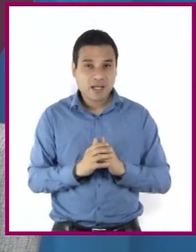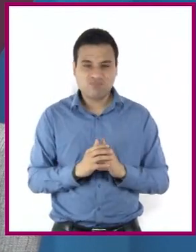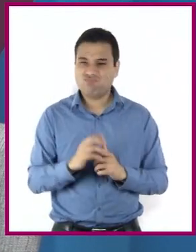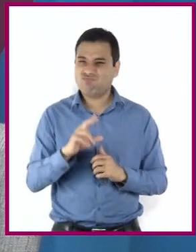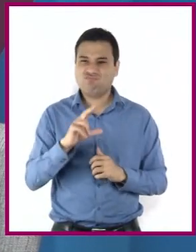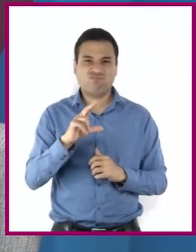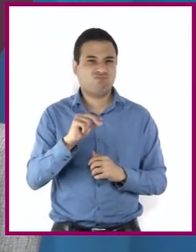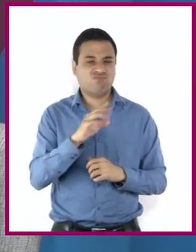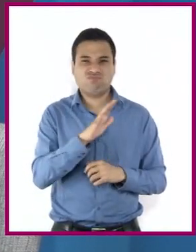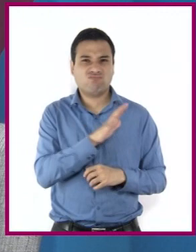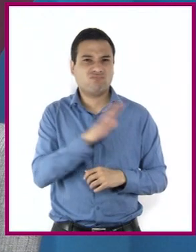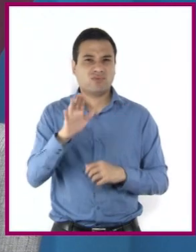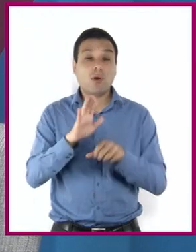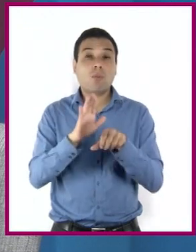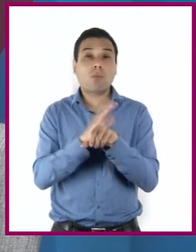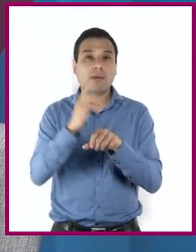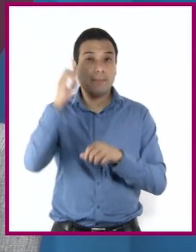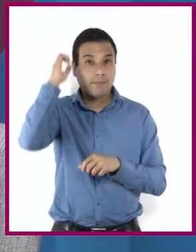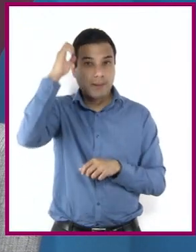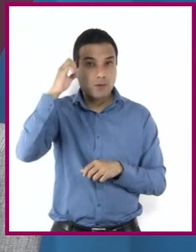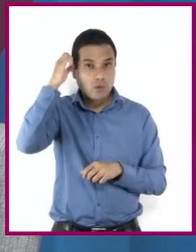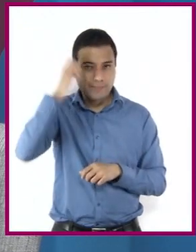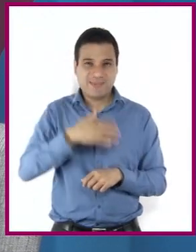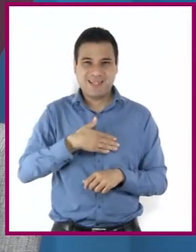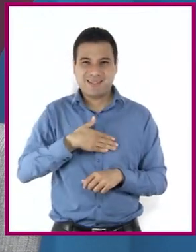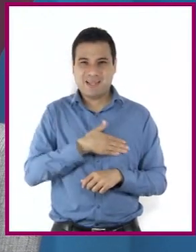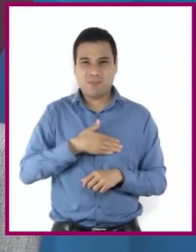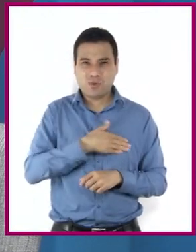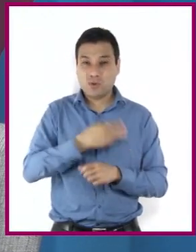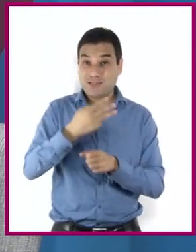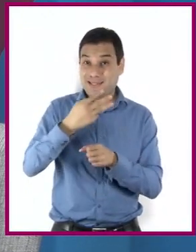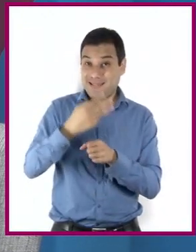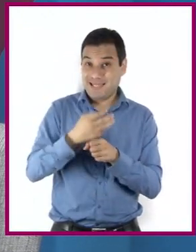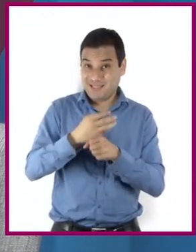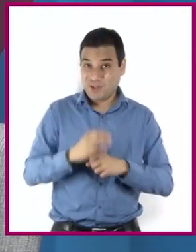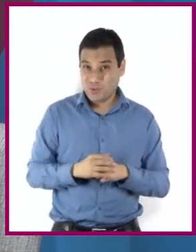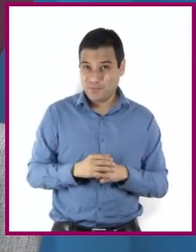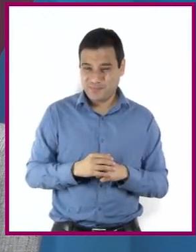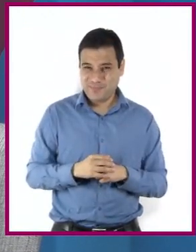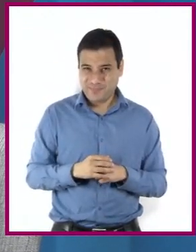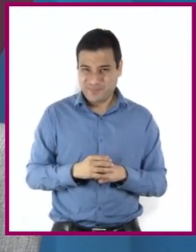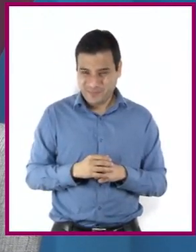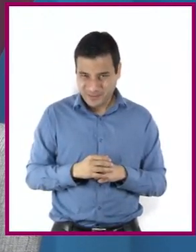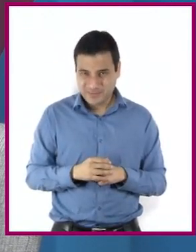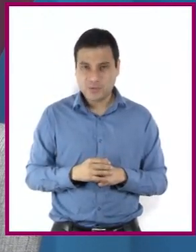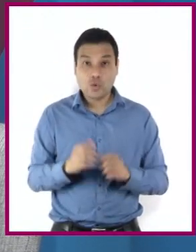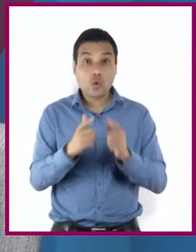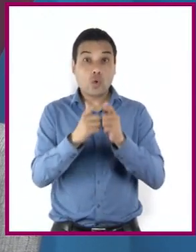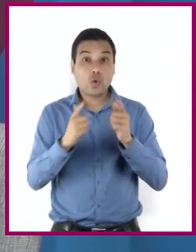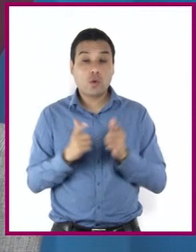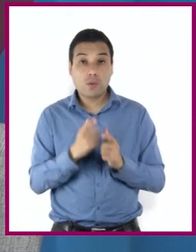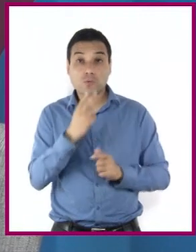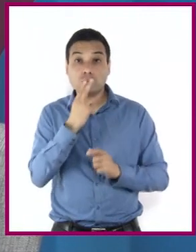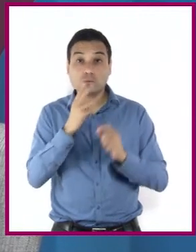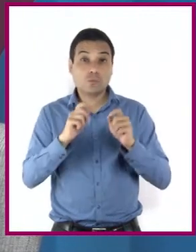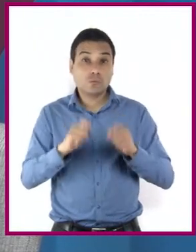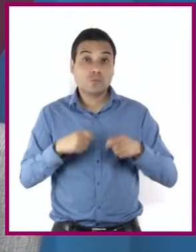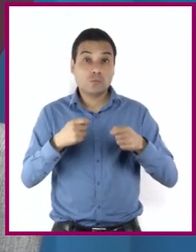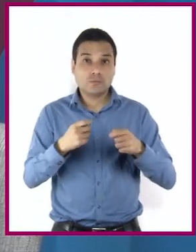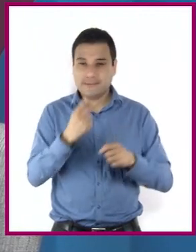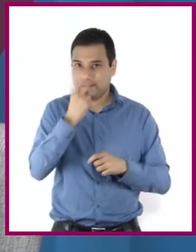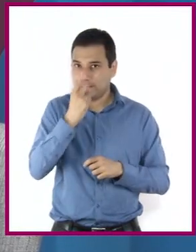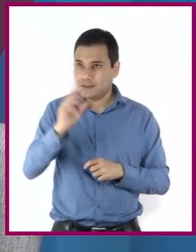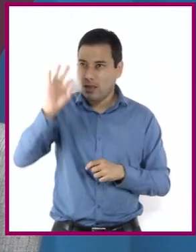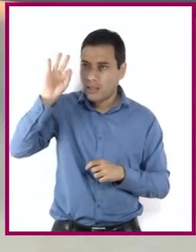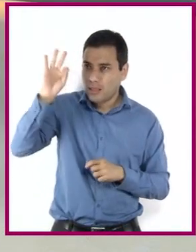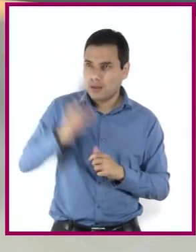aceptó, pues su emperador Napoleón III, persuadido por los conservadores mexicanos, pretendía imponer un monarca apoyado